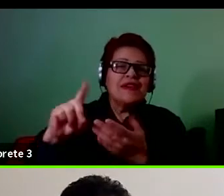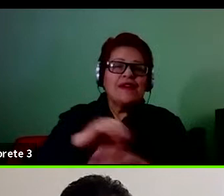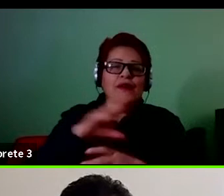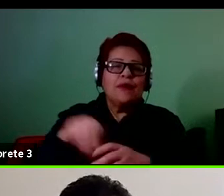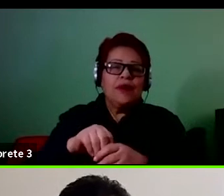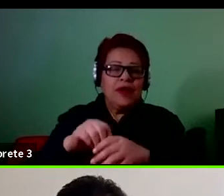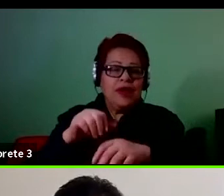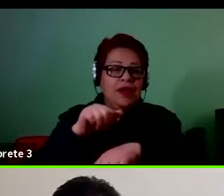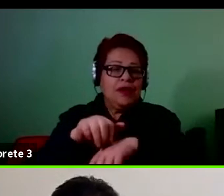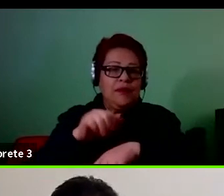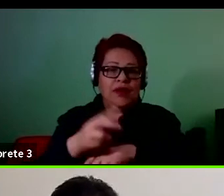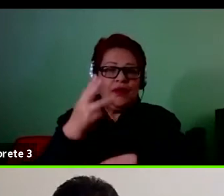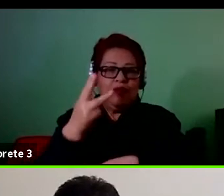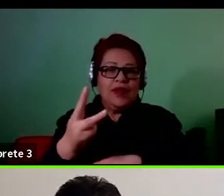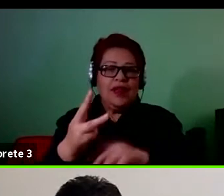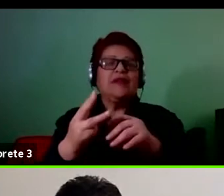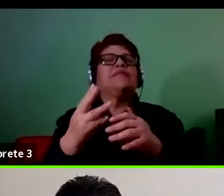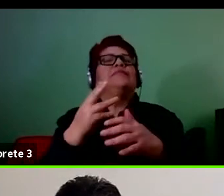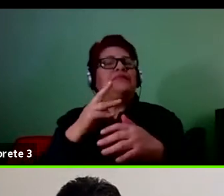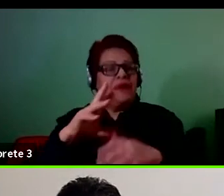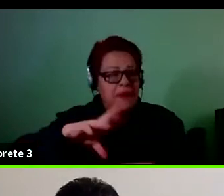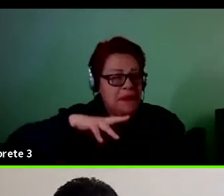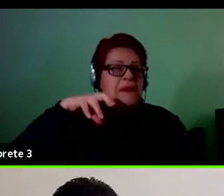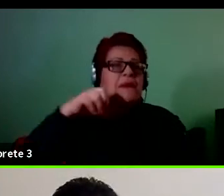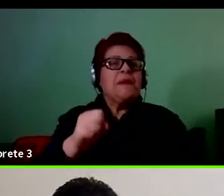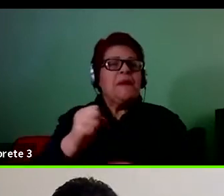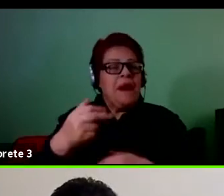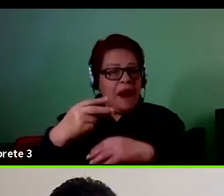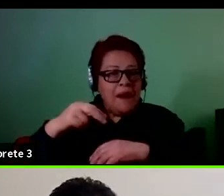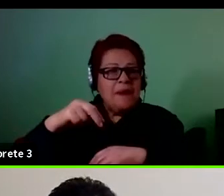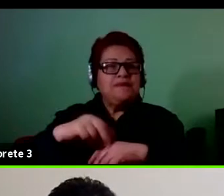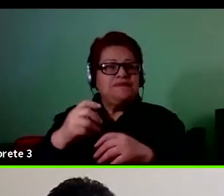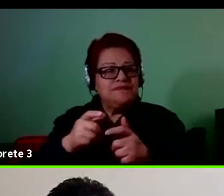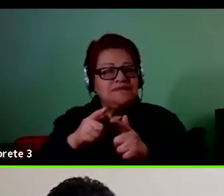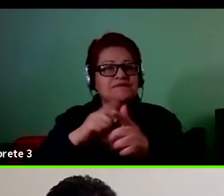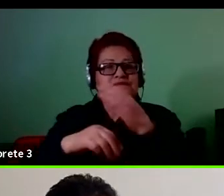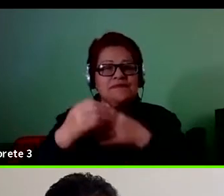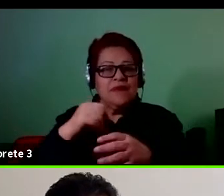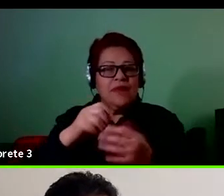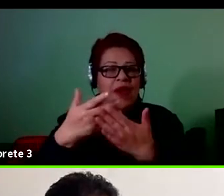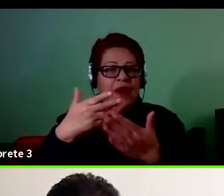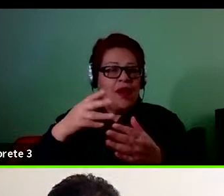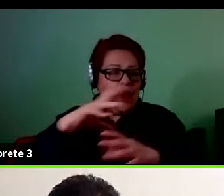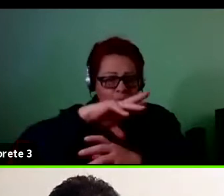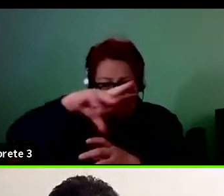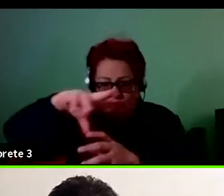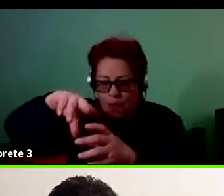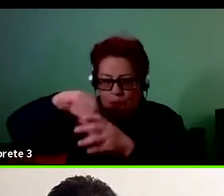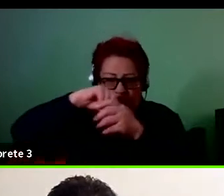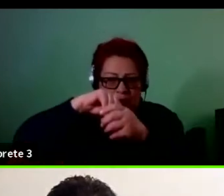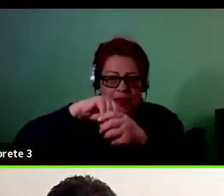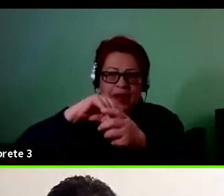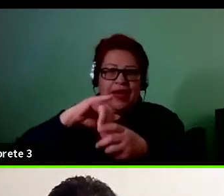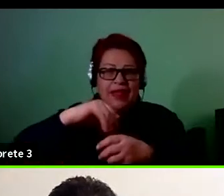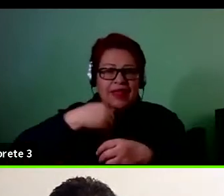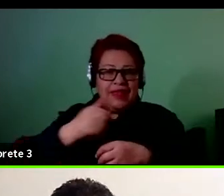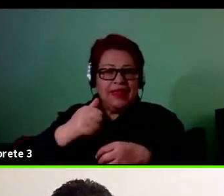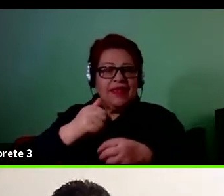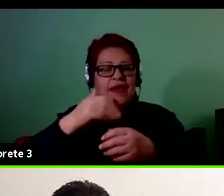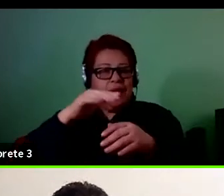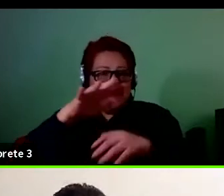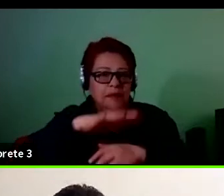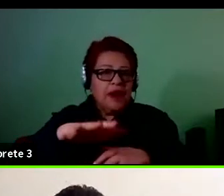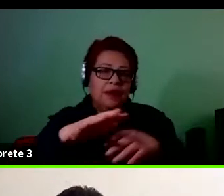que ya habla de la resiliencia, el tema, por supuesto, protección civil, como que engloba todo lo que tiene que entenderse en el espacio público,